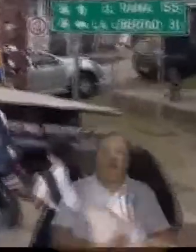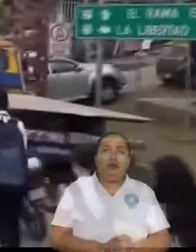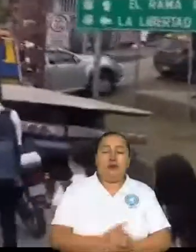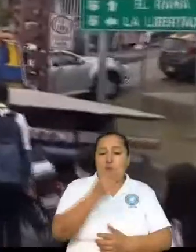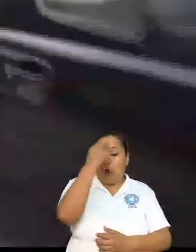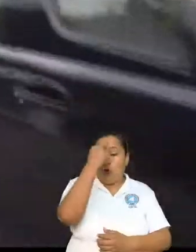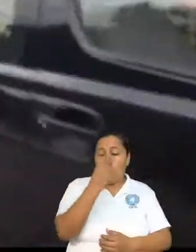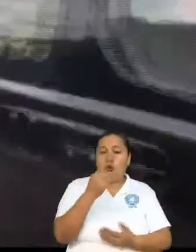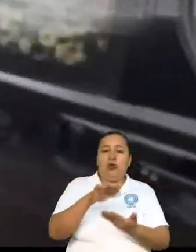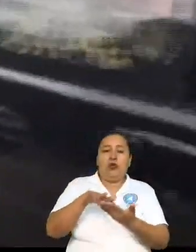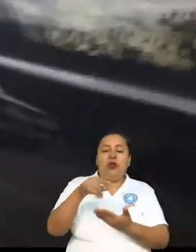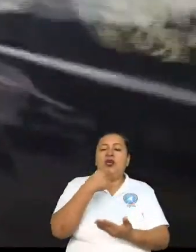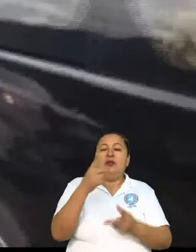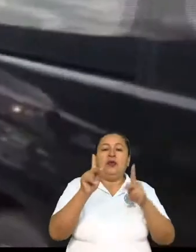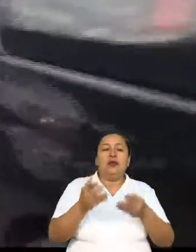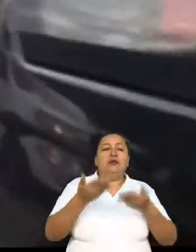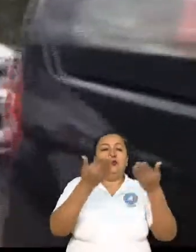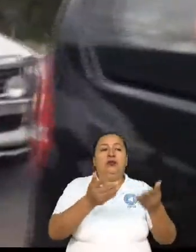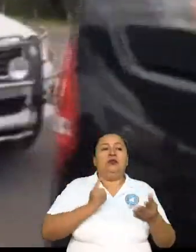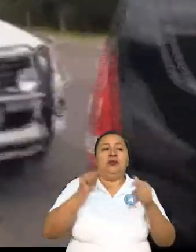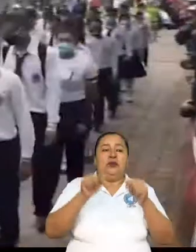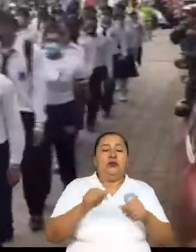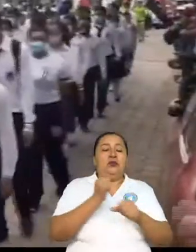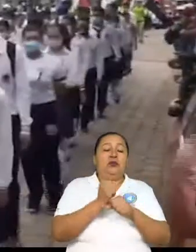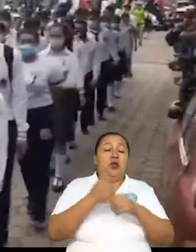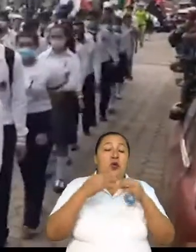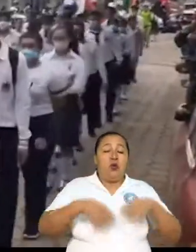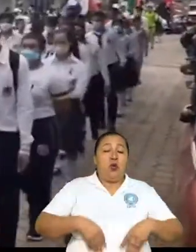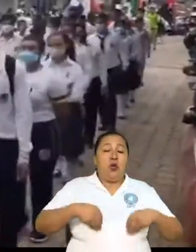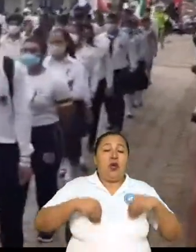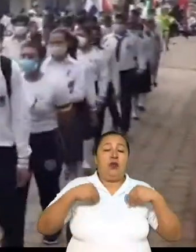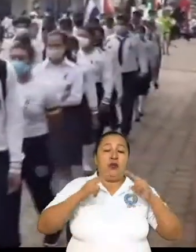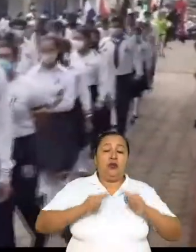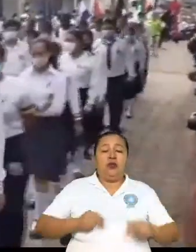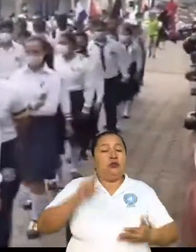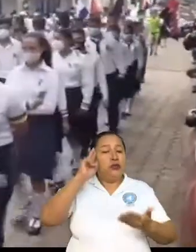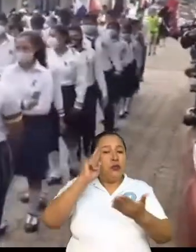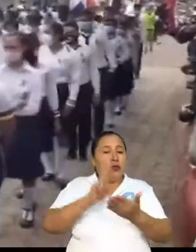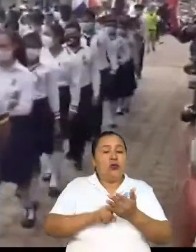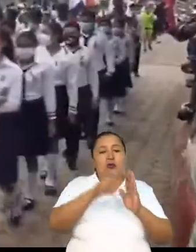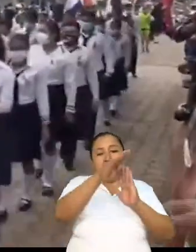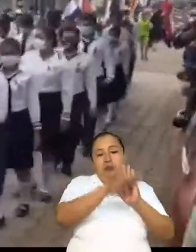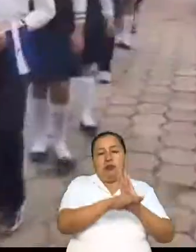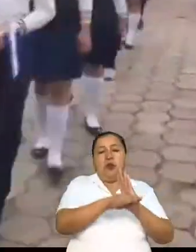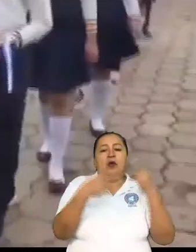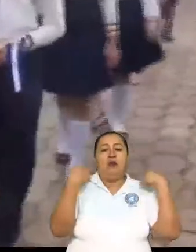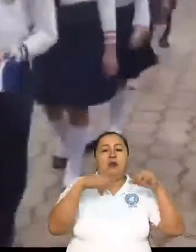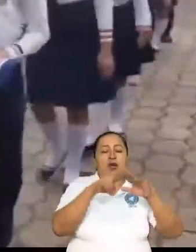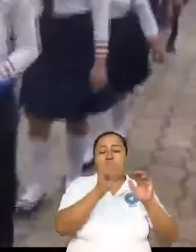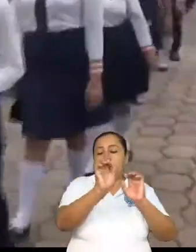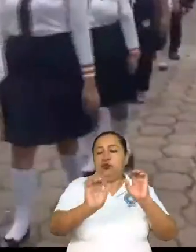Honor y gloria a quien lo merece. Es así que el pueblo de Juigalpa Chontales rinde homenaje póstumo al maestro de generaciones y pilar